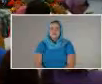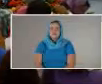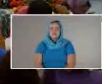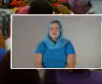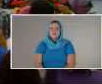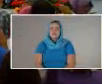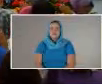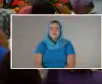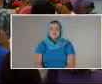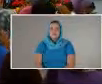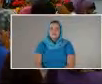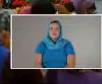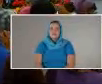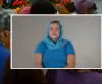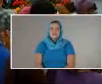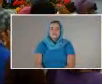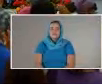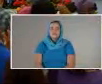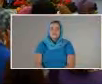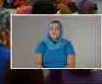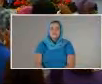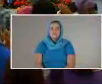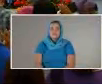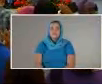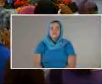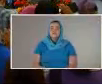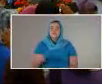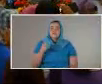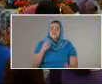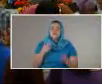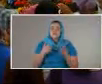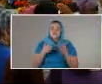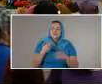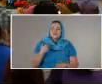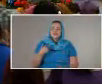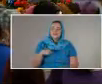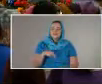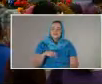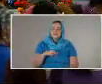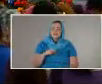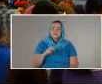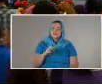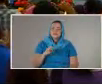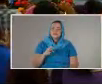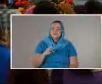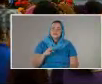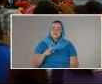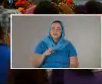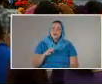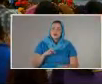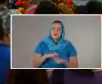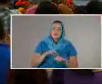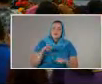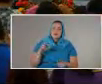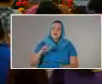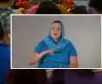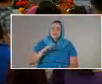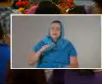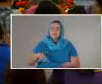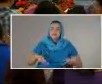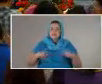Y no será, hermano amado, que nuestro mismo país, nuestra misma nación estará viviendo en duelo